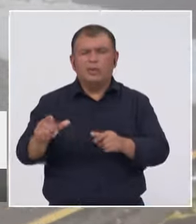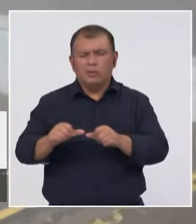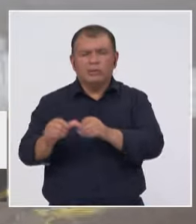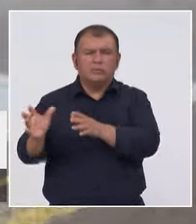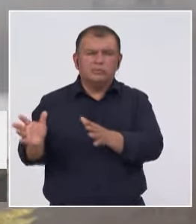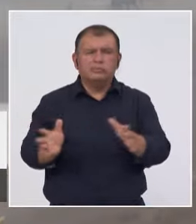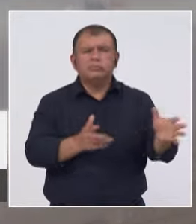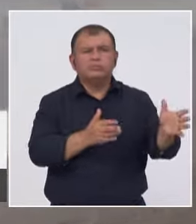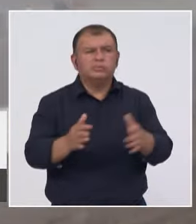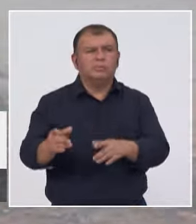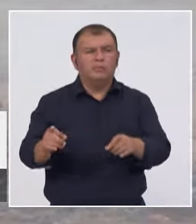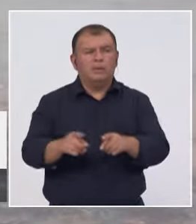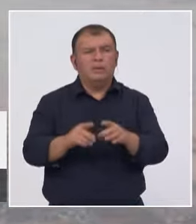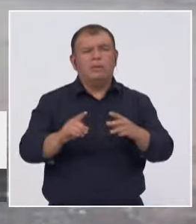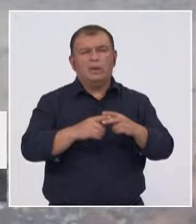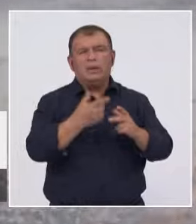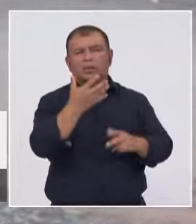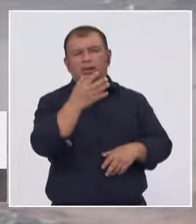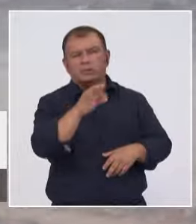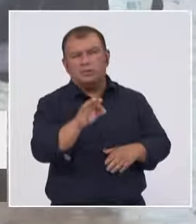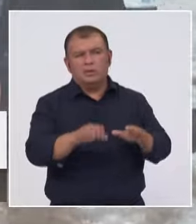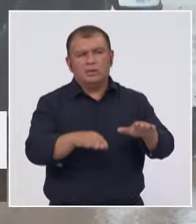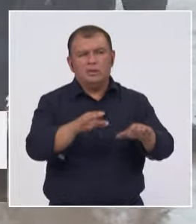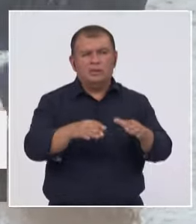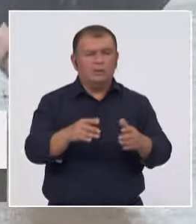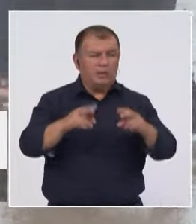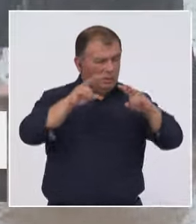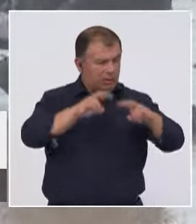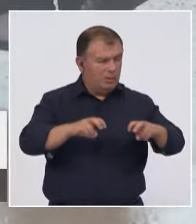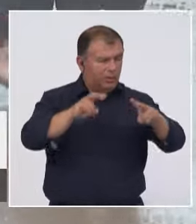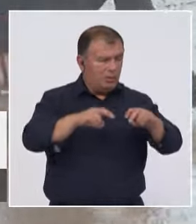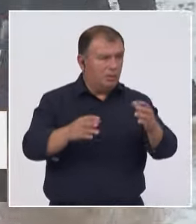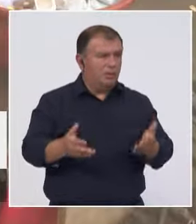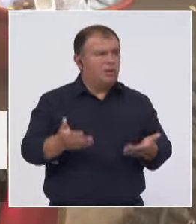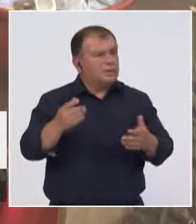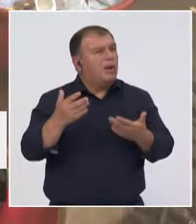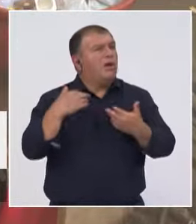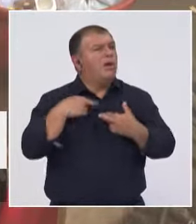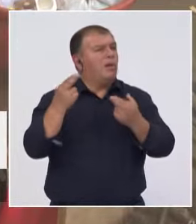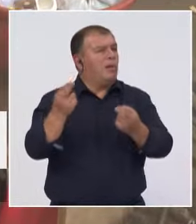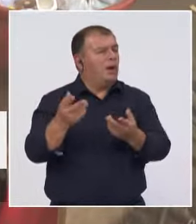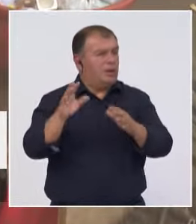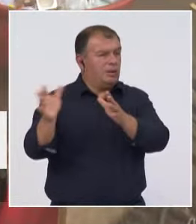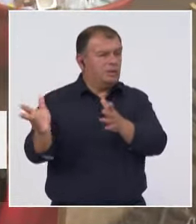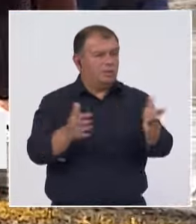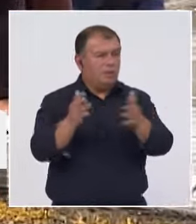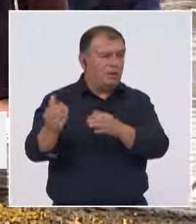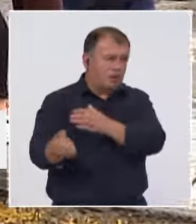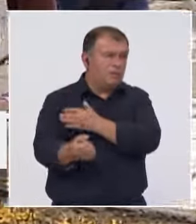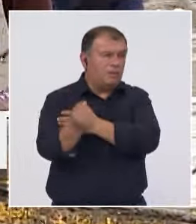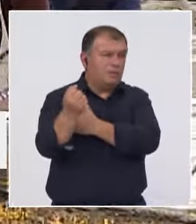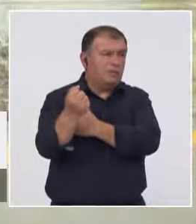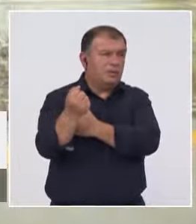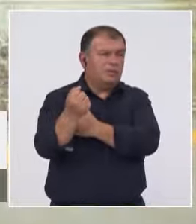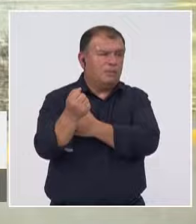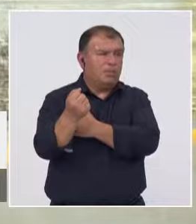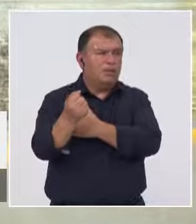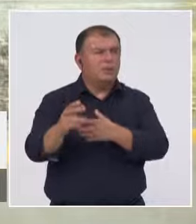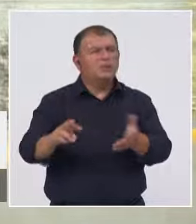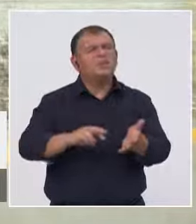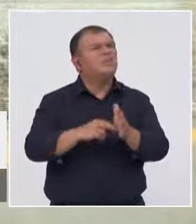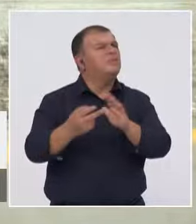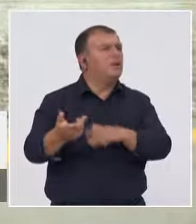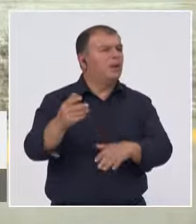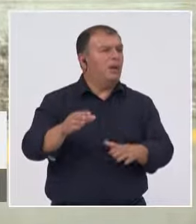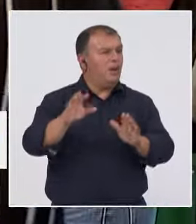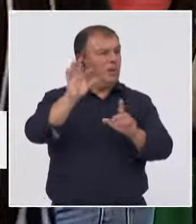Estos vientos van a seguir ligeramente, pero a partir del 19 todavía estamos en análisis. Se esperan que estos vientos se intensifiquen. ¿Y eso se traduce